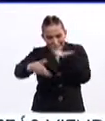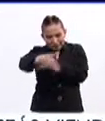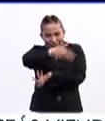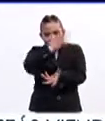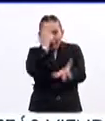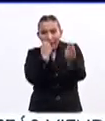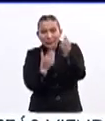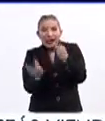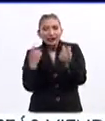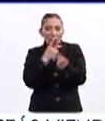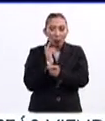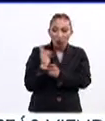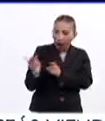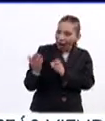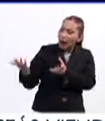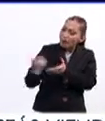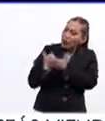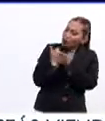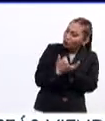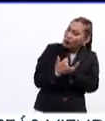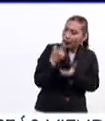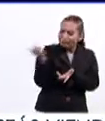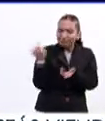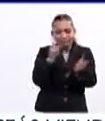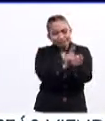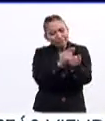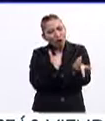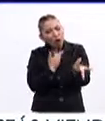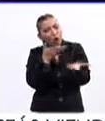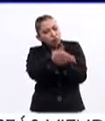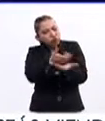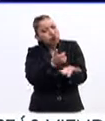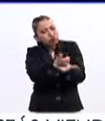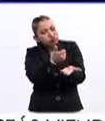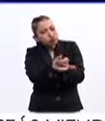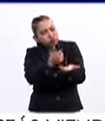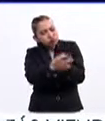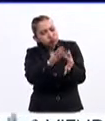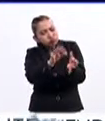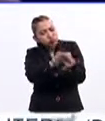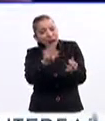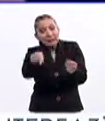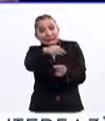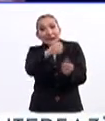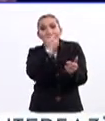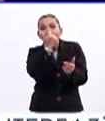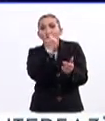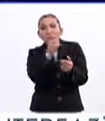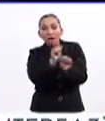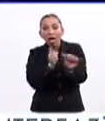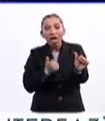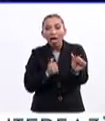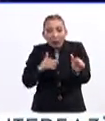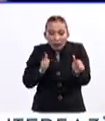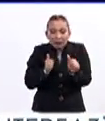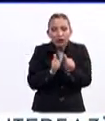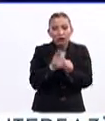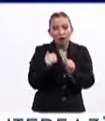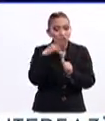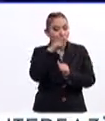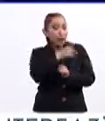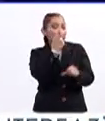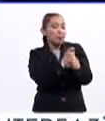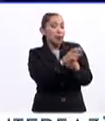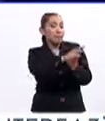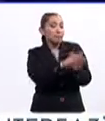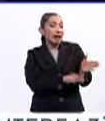y hacer aprendizaje entre pares, y hacer intervenciones directas, y buscar que los estudiantes no se te queden atrás, y no porque ya viste en el